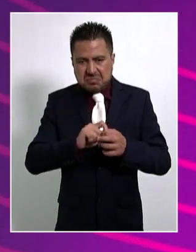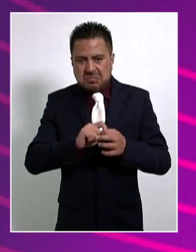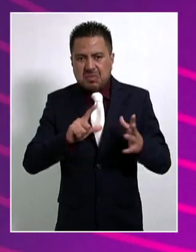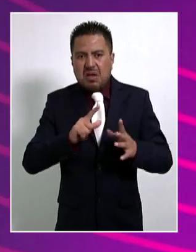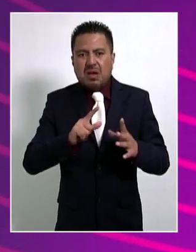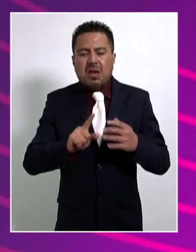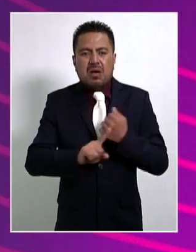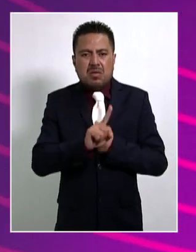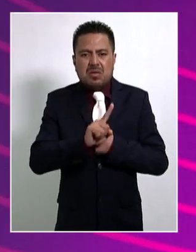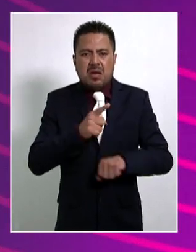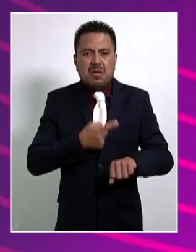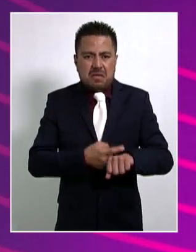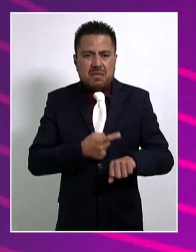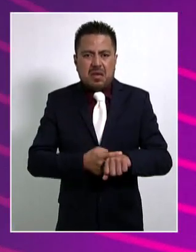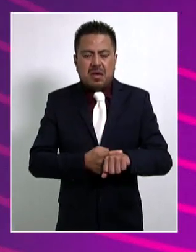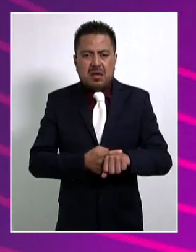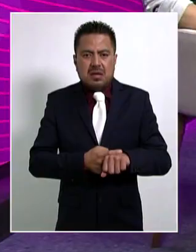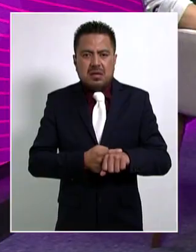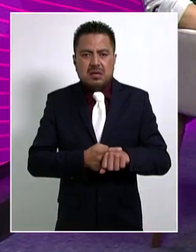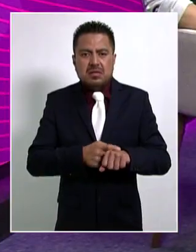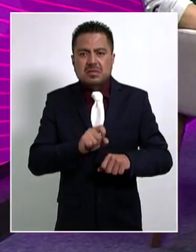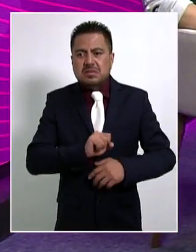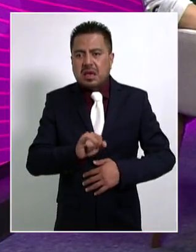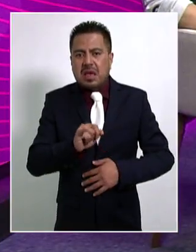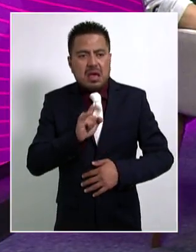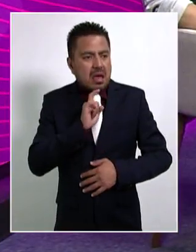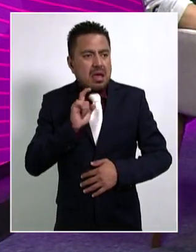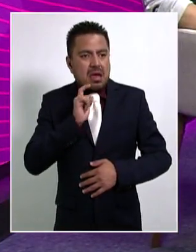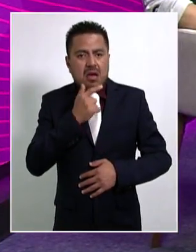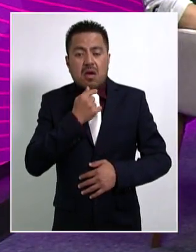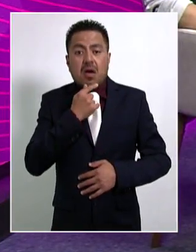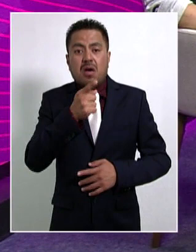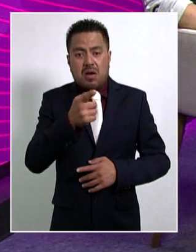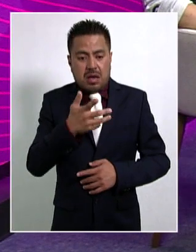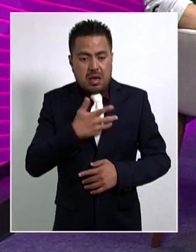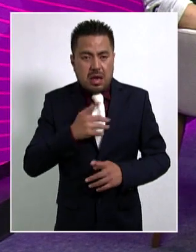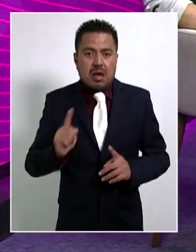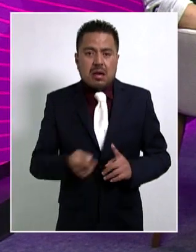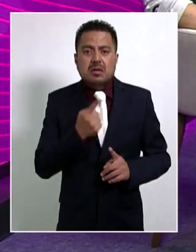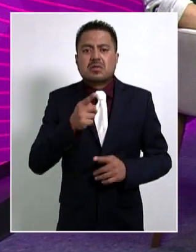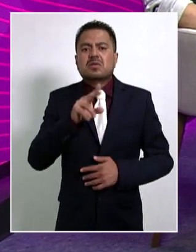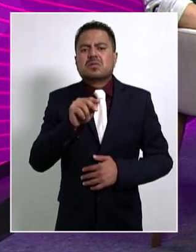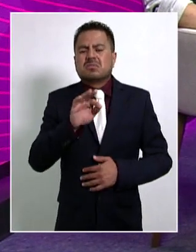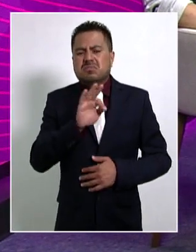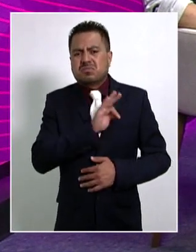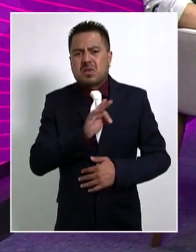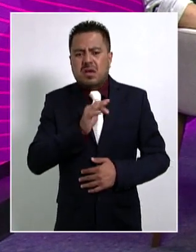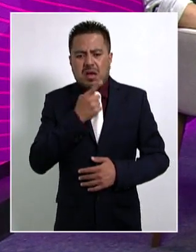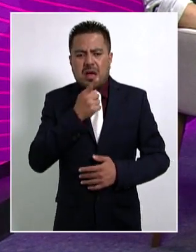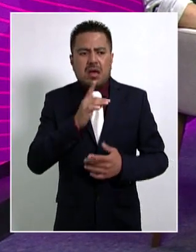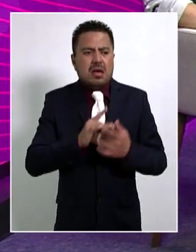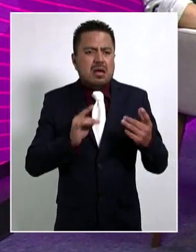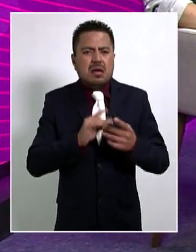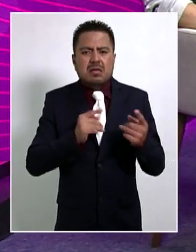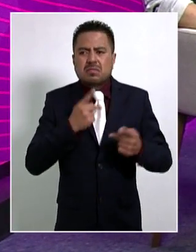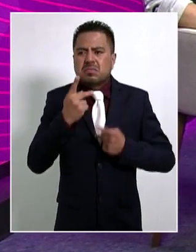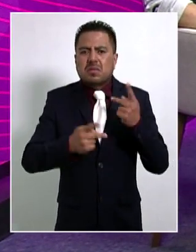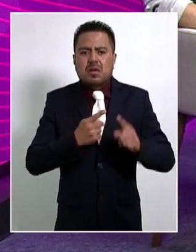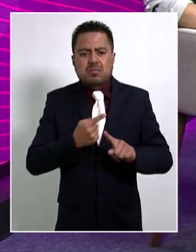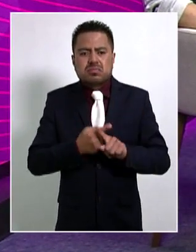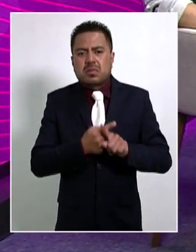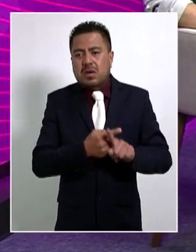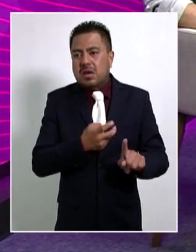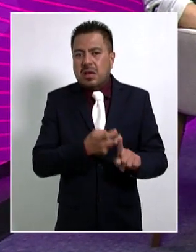hombres cisgénero, bueno, si tan hombre eres, entonces no tienes por qué hablar sobre esta